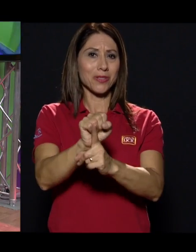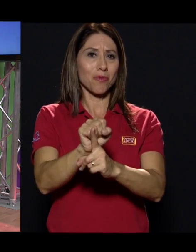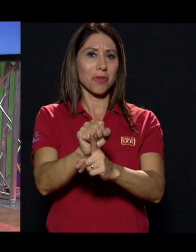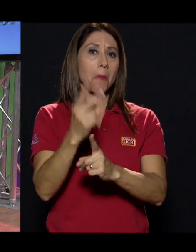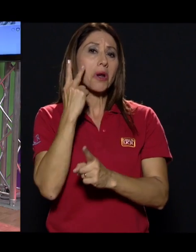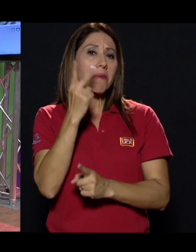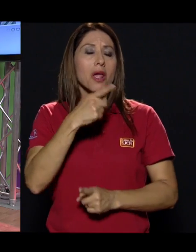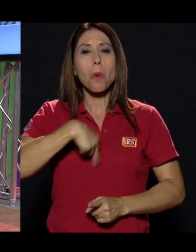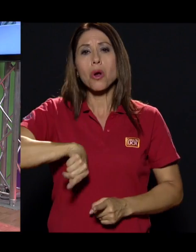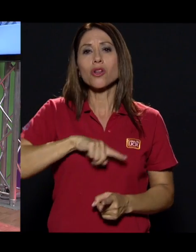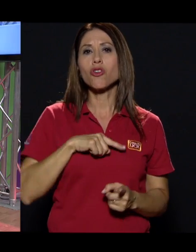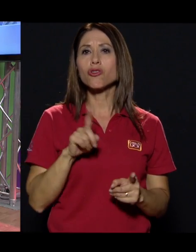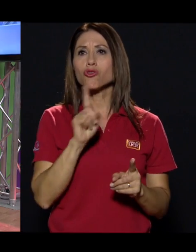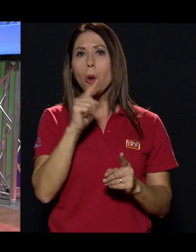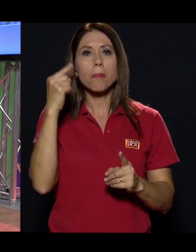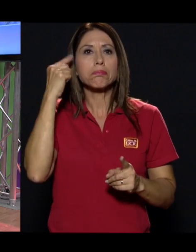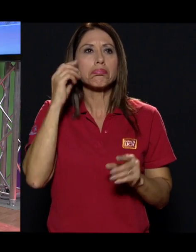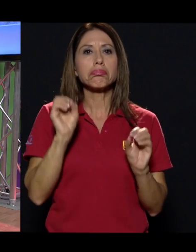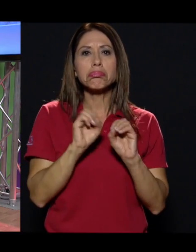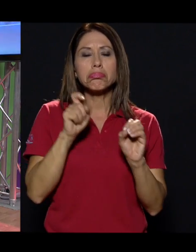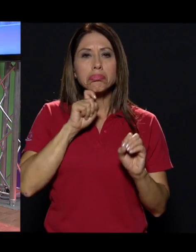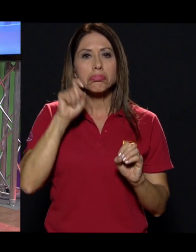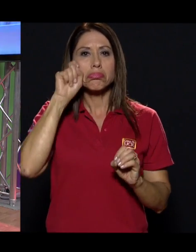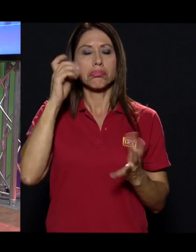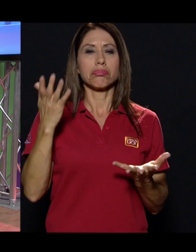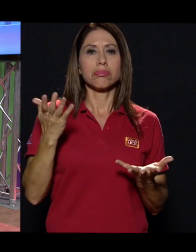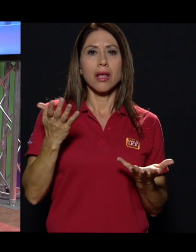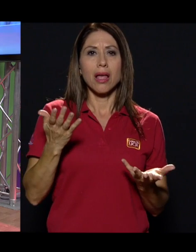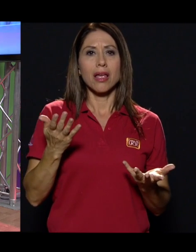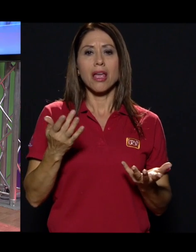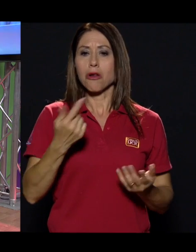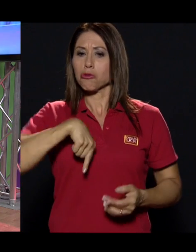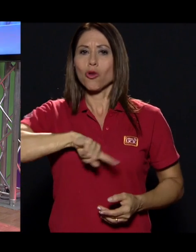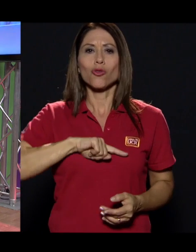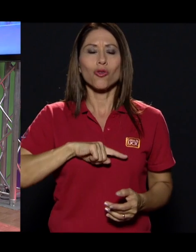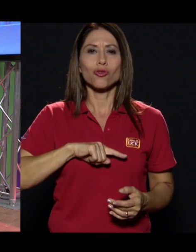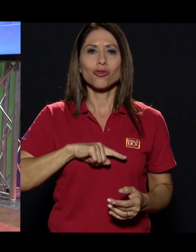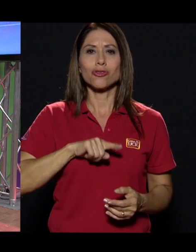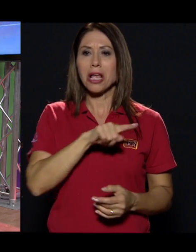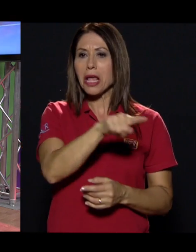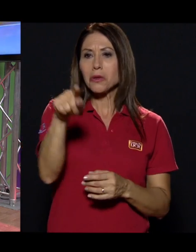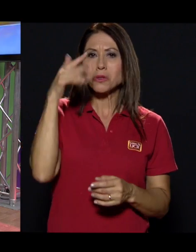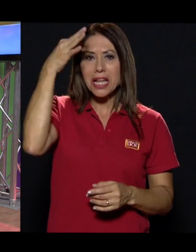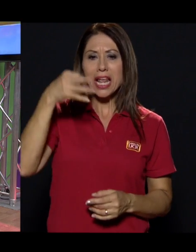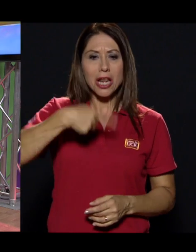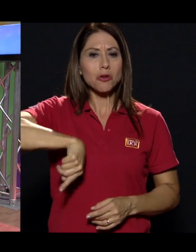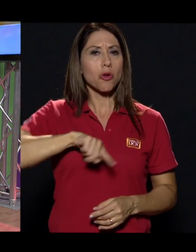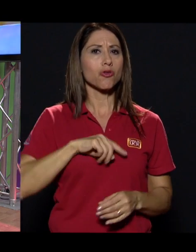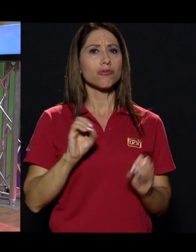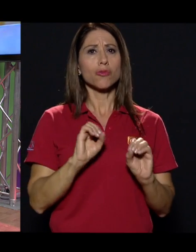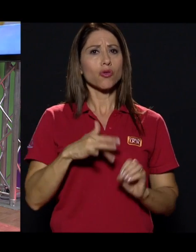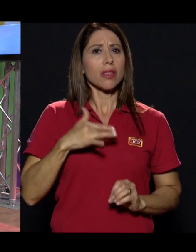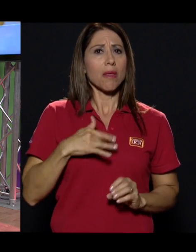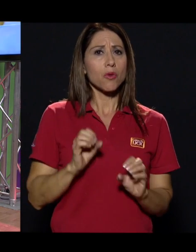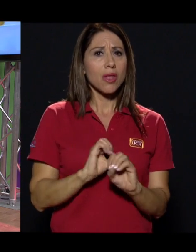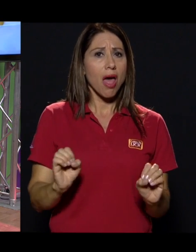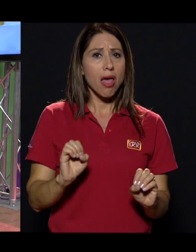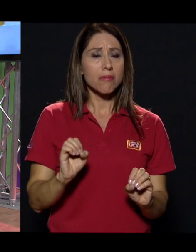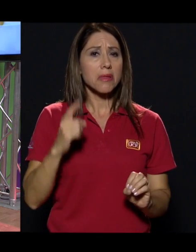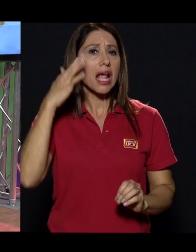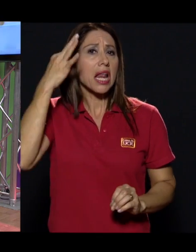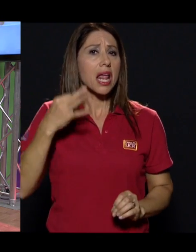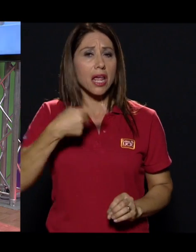lo mismo, porque se nos ven como asexuadas, nos sentimos, ¿verdad? Y no tenemos